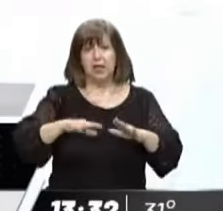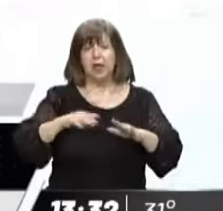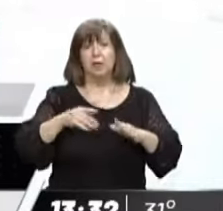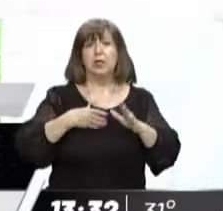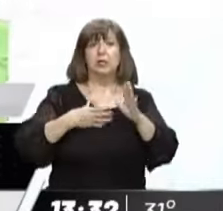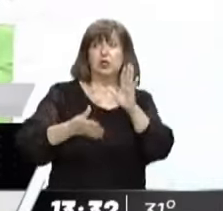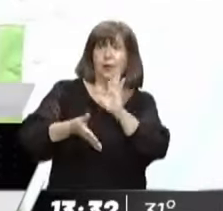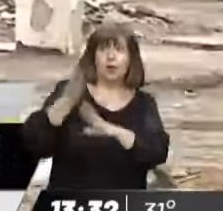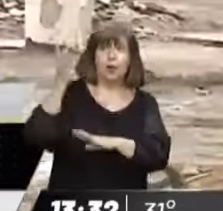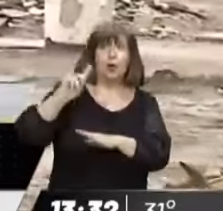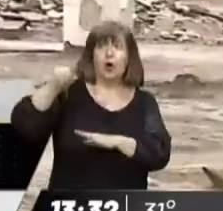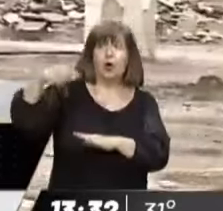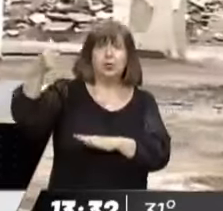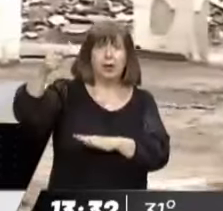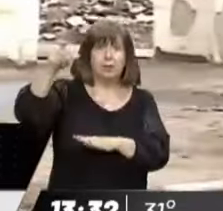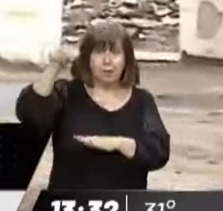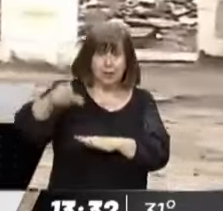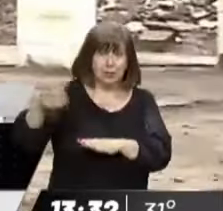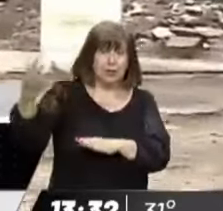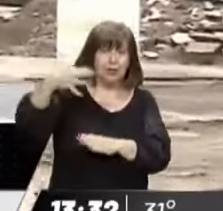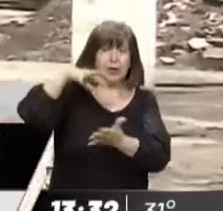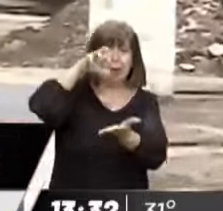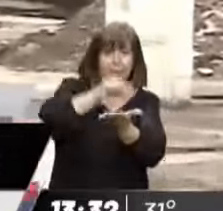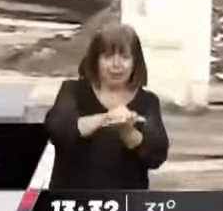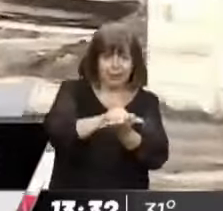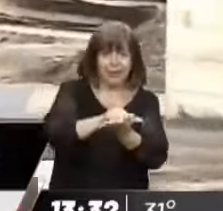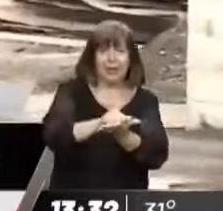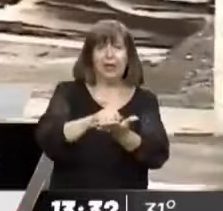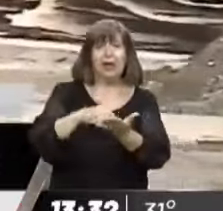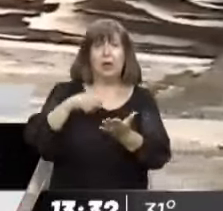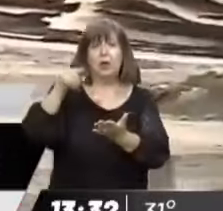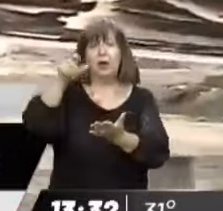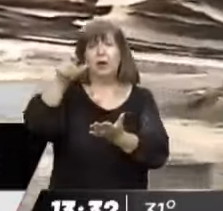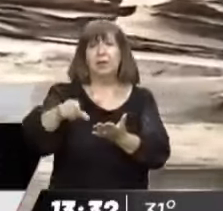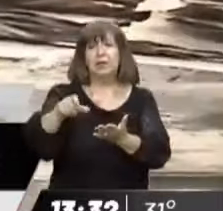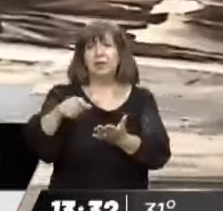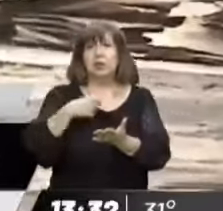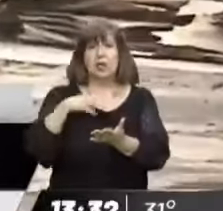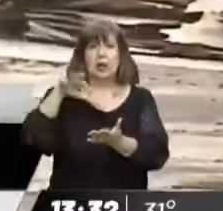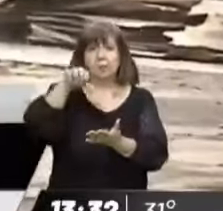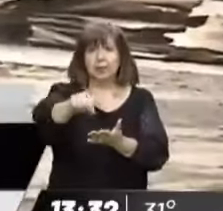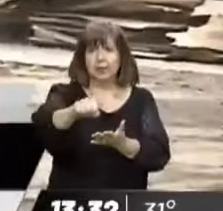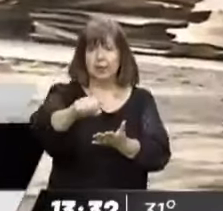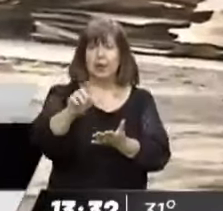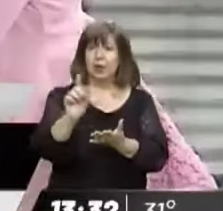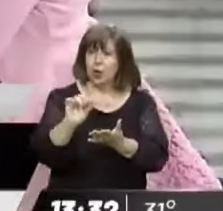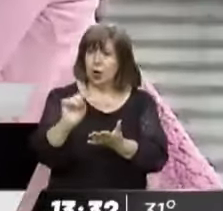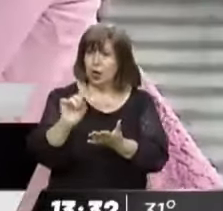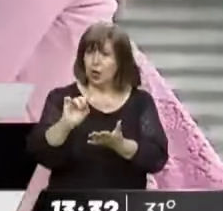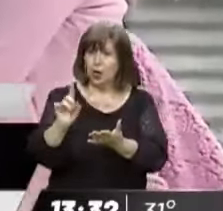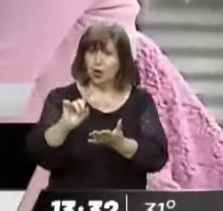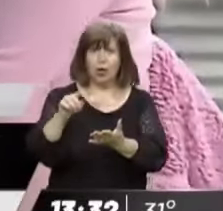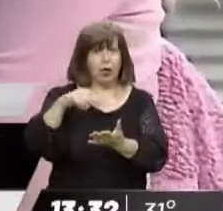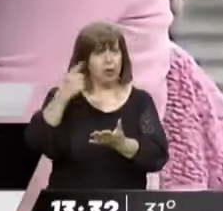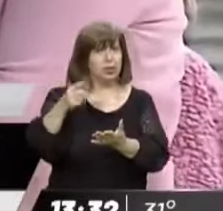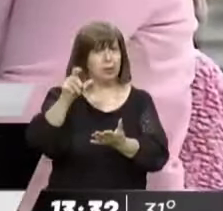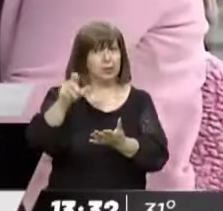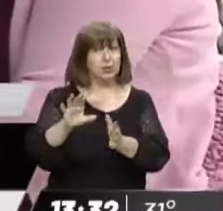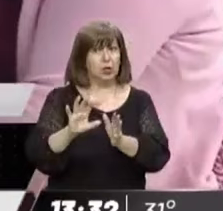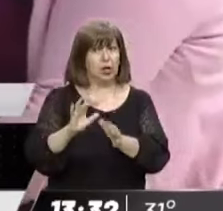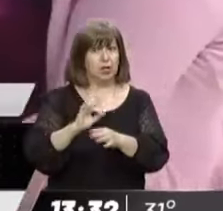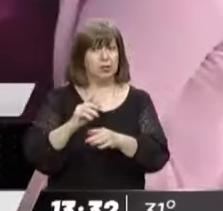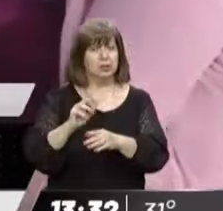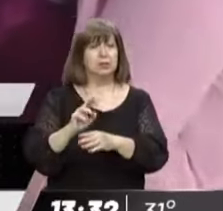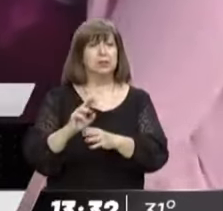los terrenos también, pues. Si un vecino que estaba ahí quería tomarse este terreno, que era en mi del, pues. Fue terrible.